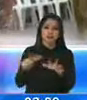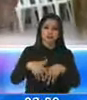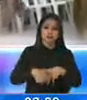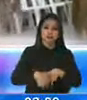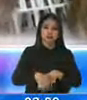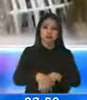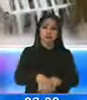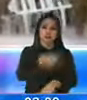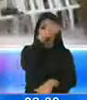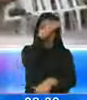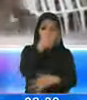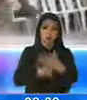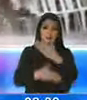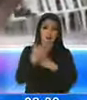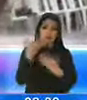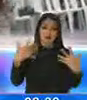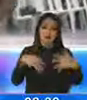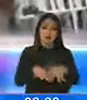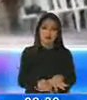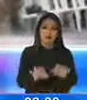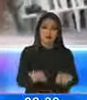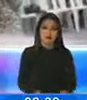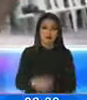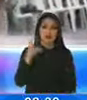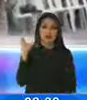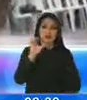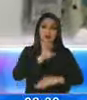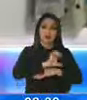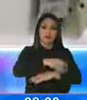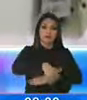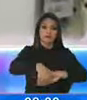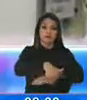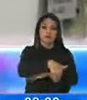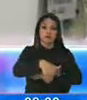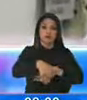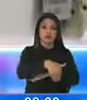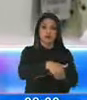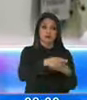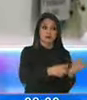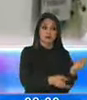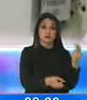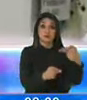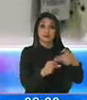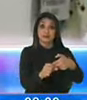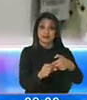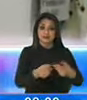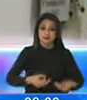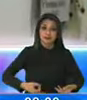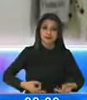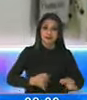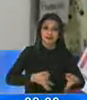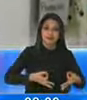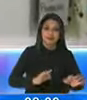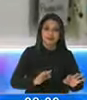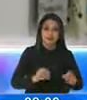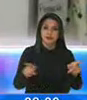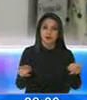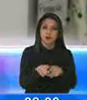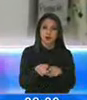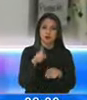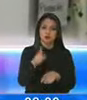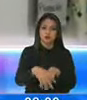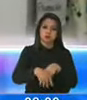parte de la cultura ancestral que une a las dos naciones en esta zona de frontera. Ellos hacen parte de nuestros carnavales. Ellos vienen con